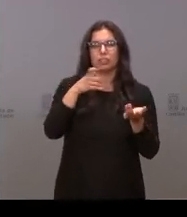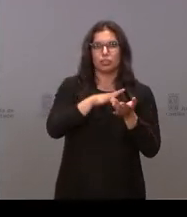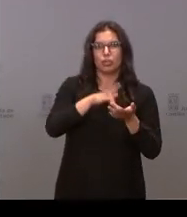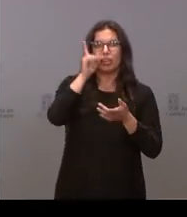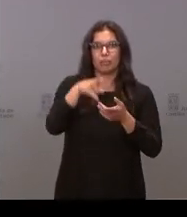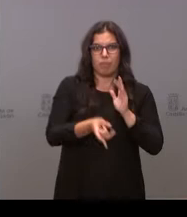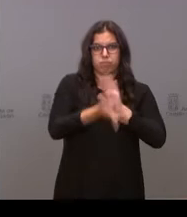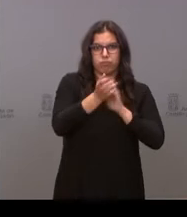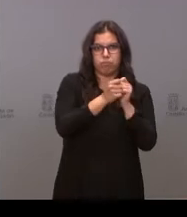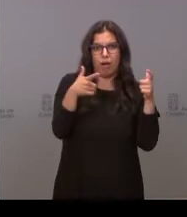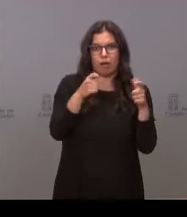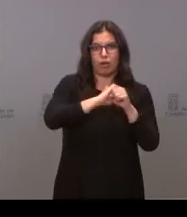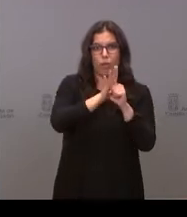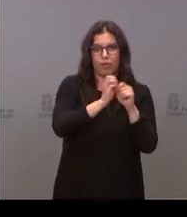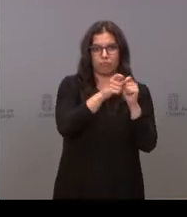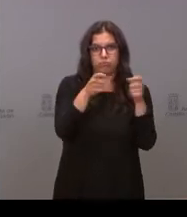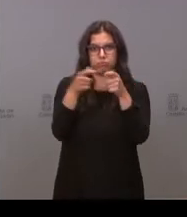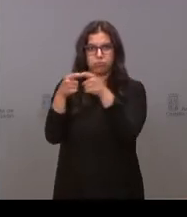brotes de COVID bastante